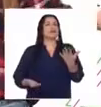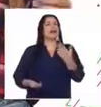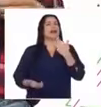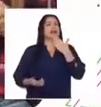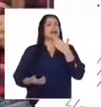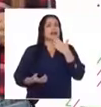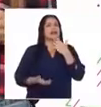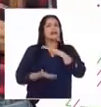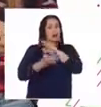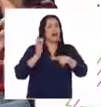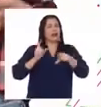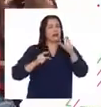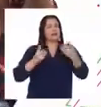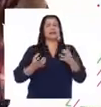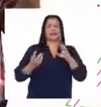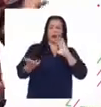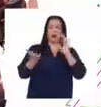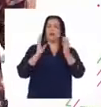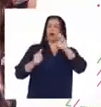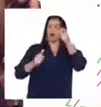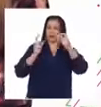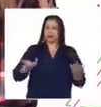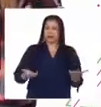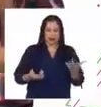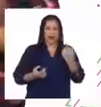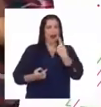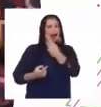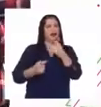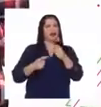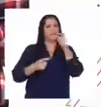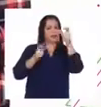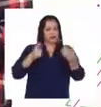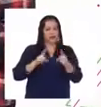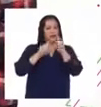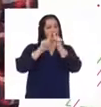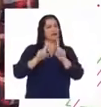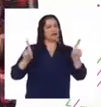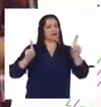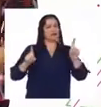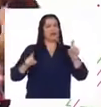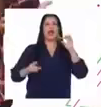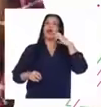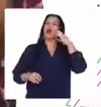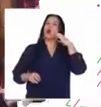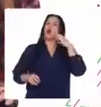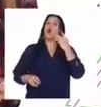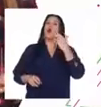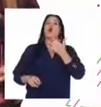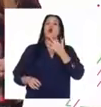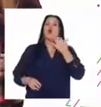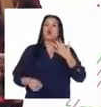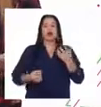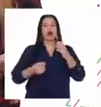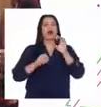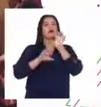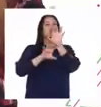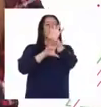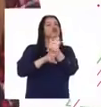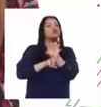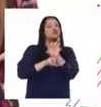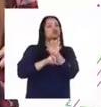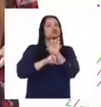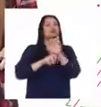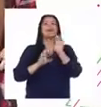le ha pasado? Es que somos diferentes. Nuestro color de piel, nuestras costumbres,